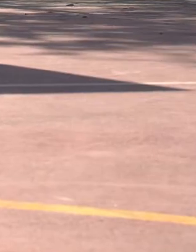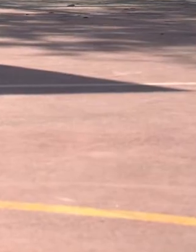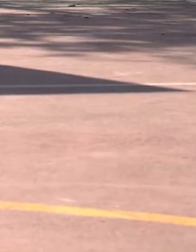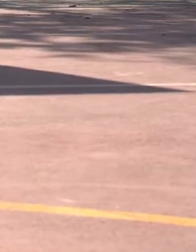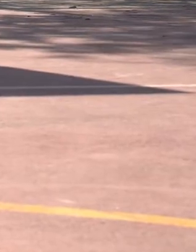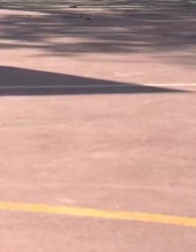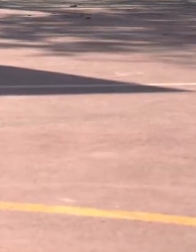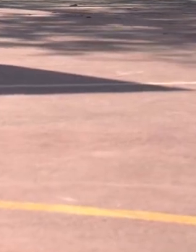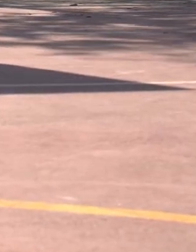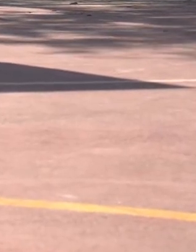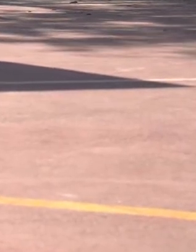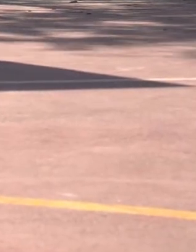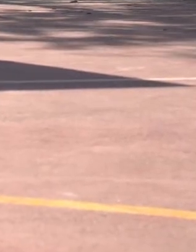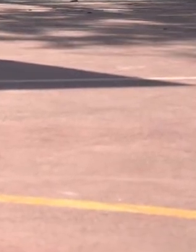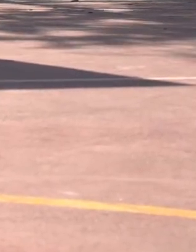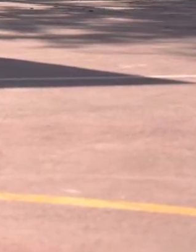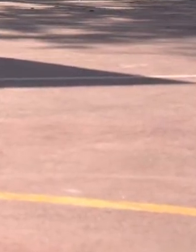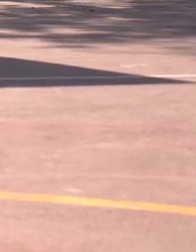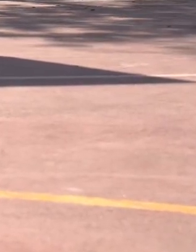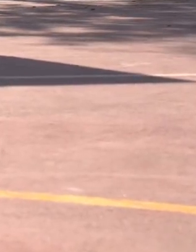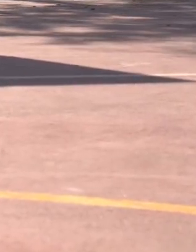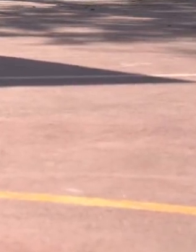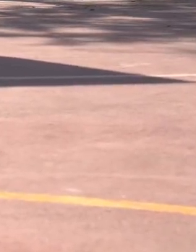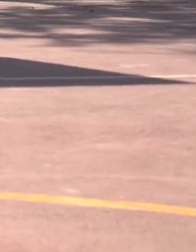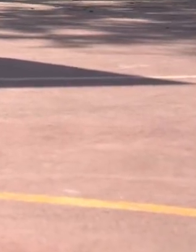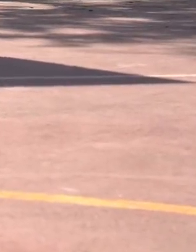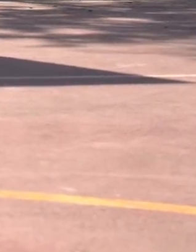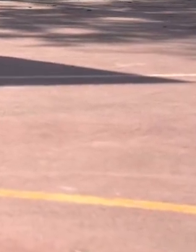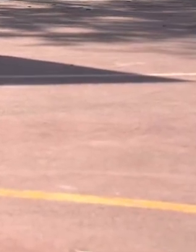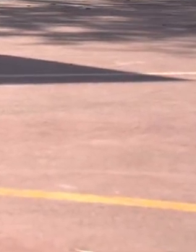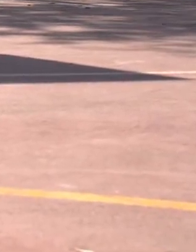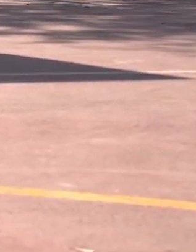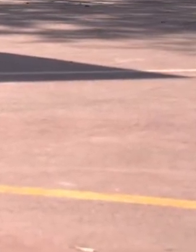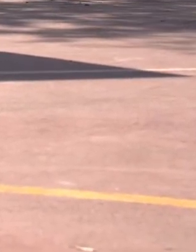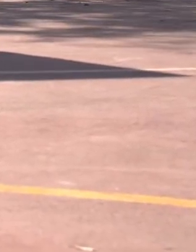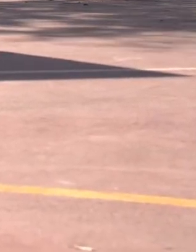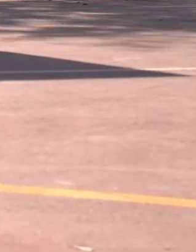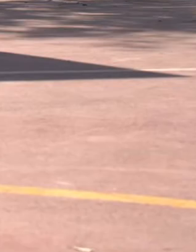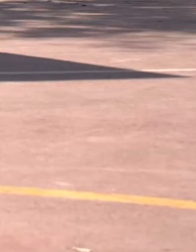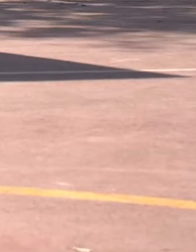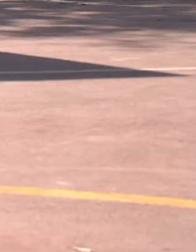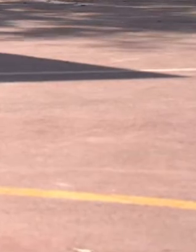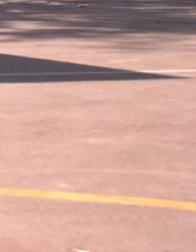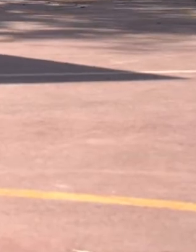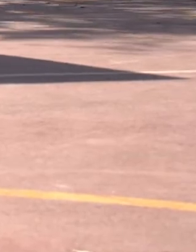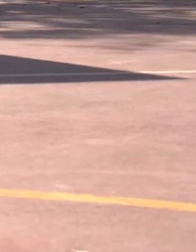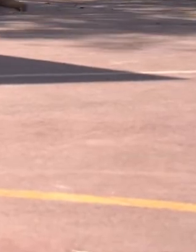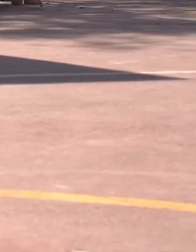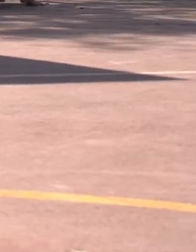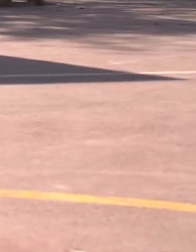¡Vaya, para adelante, sí, para adelante! ¡Para adelante, para adelante! ¡Ya! ¡Acabamos,